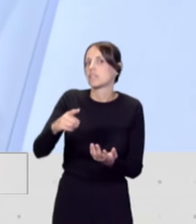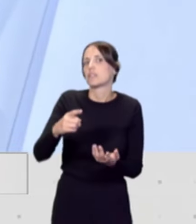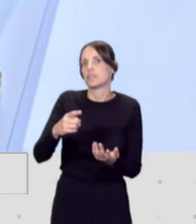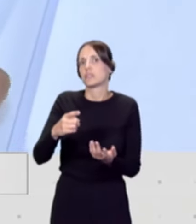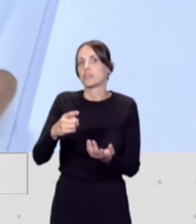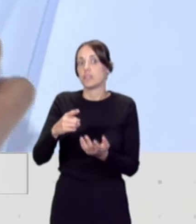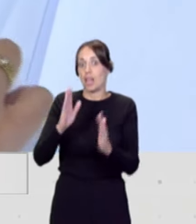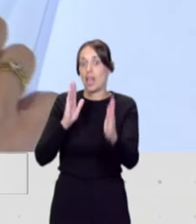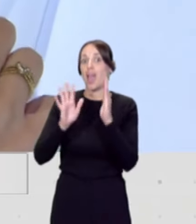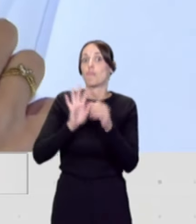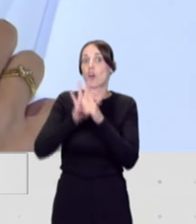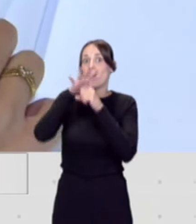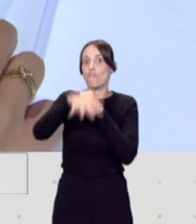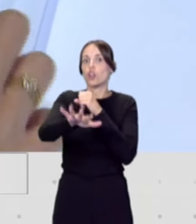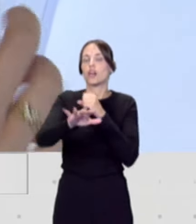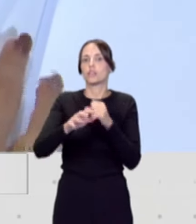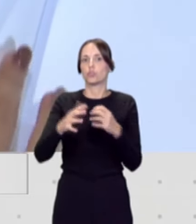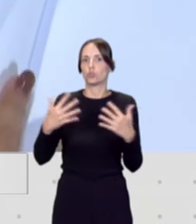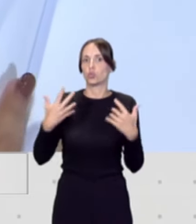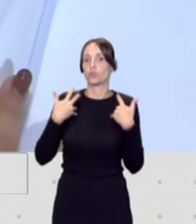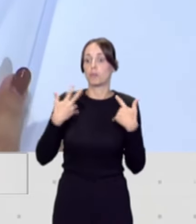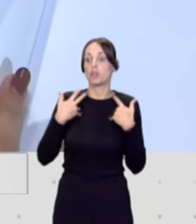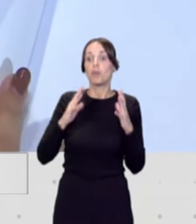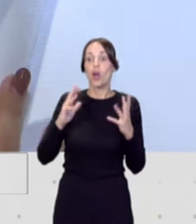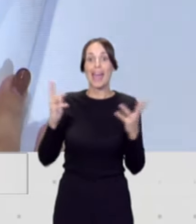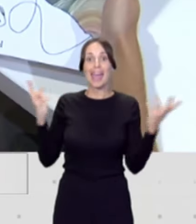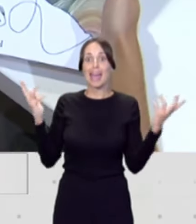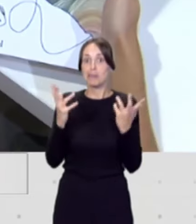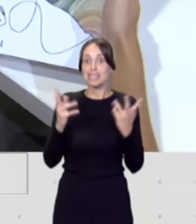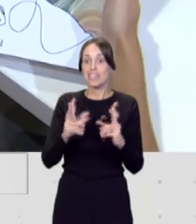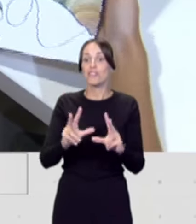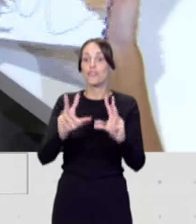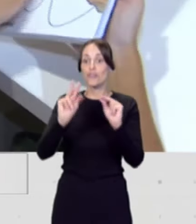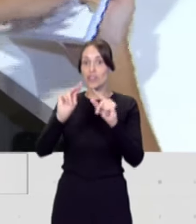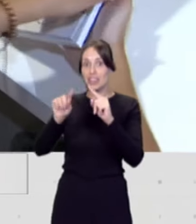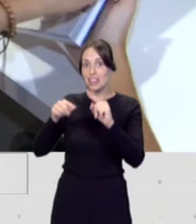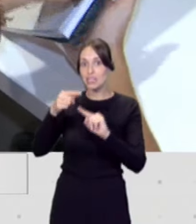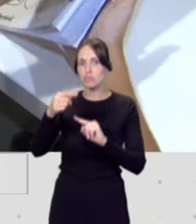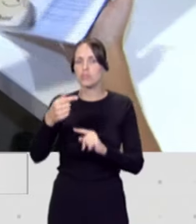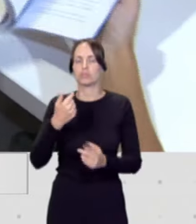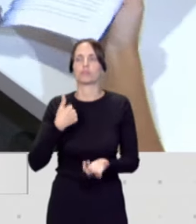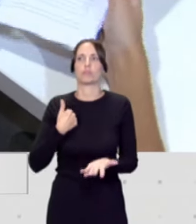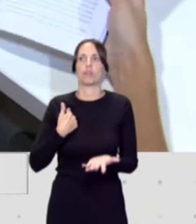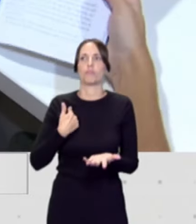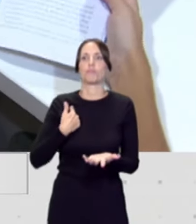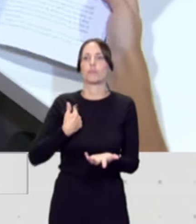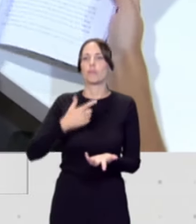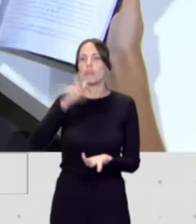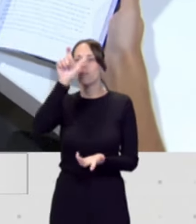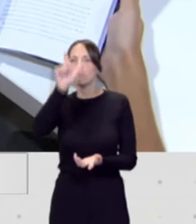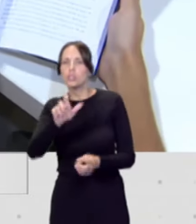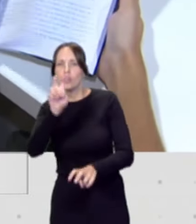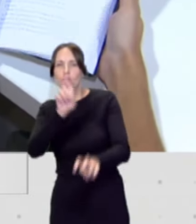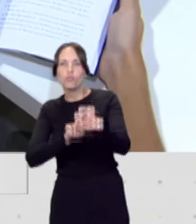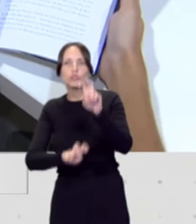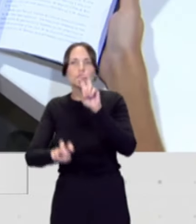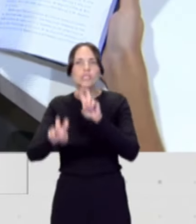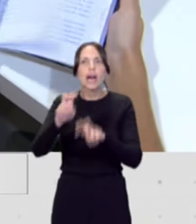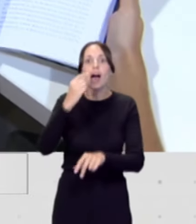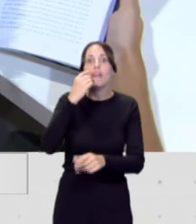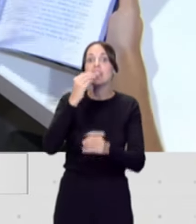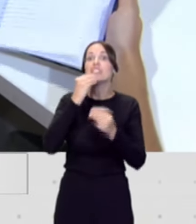creo, y cuando ya acabó lo que era la emergencia, pues me puse a buscar a alguien que me pudiera contar una historia